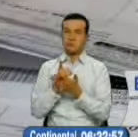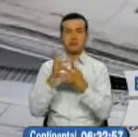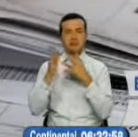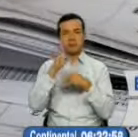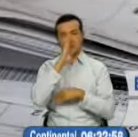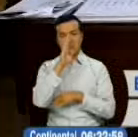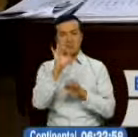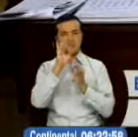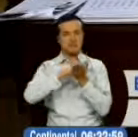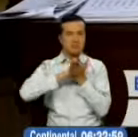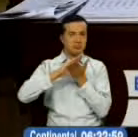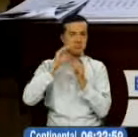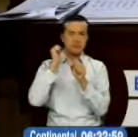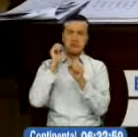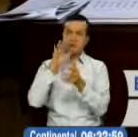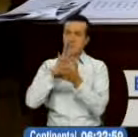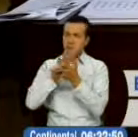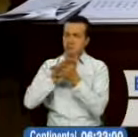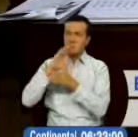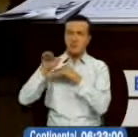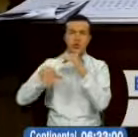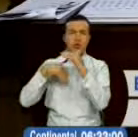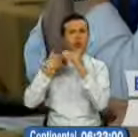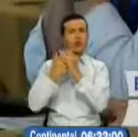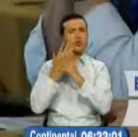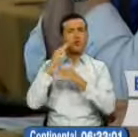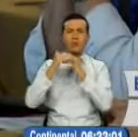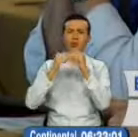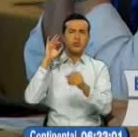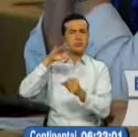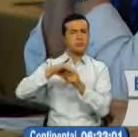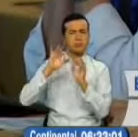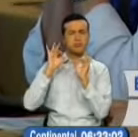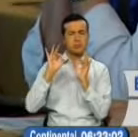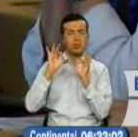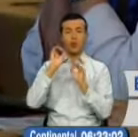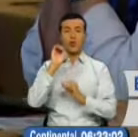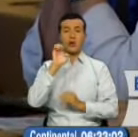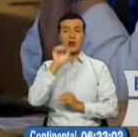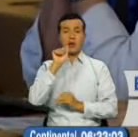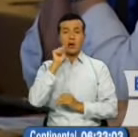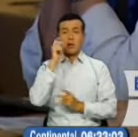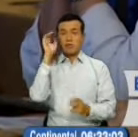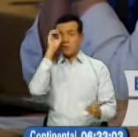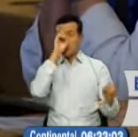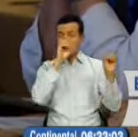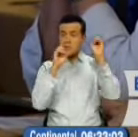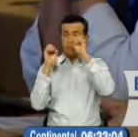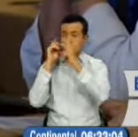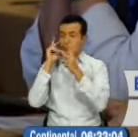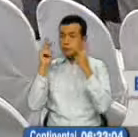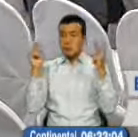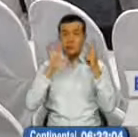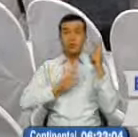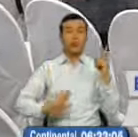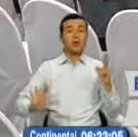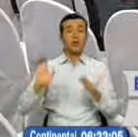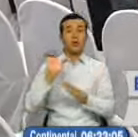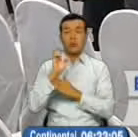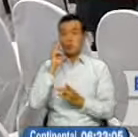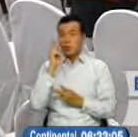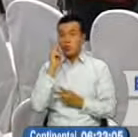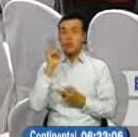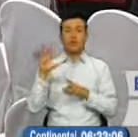transparencia, tranquilidad y organización del proceso electoral en el país. La OEA participó activamente en la observación electoral en Ecuador con una